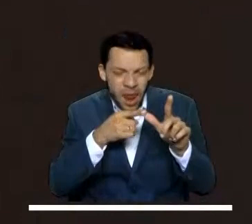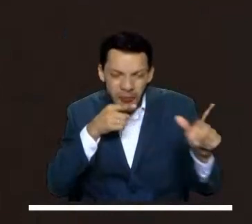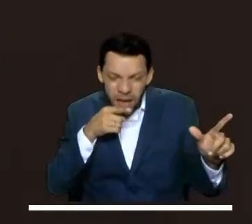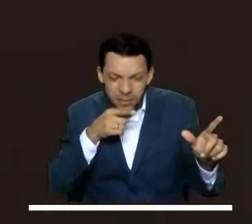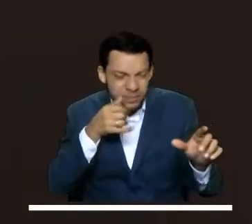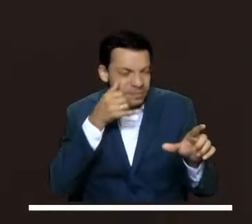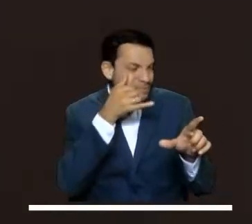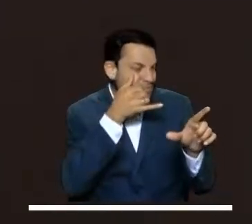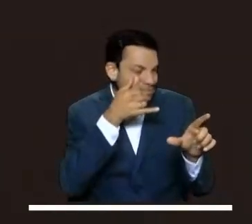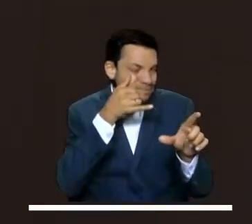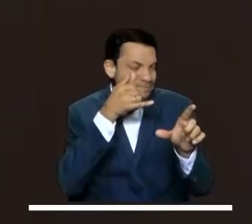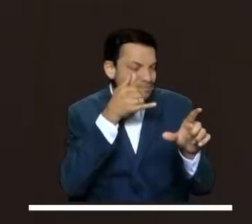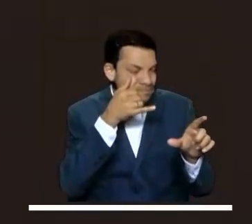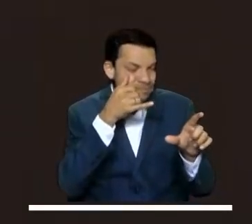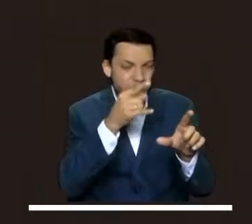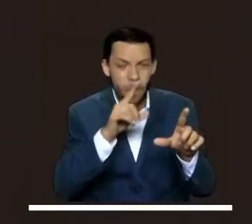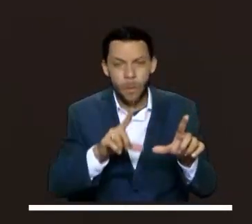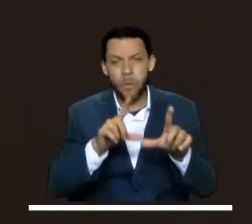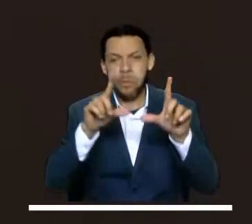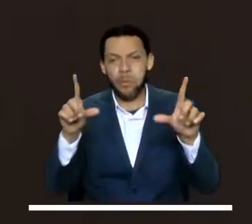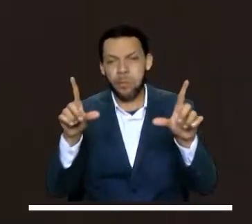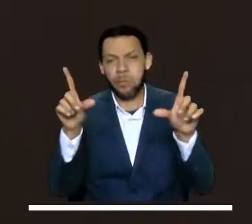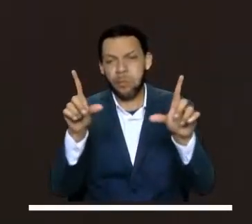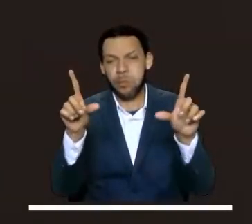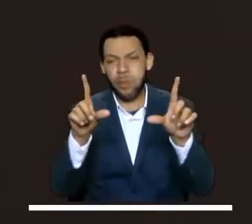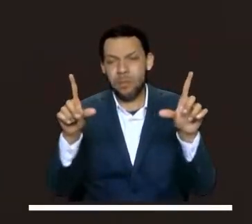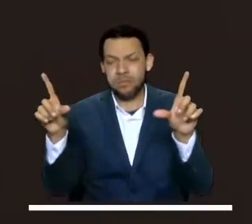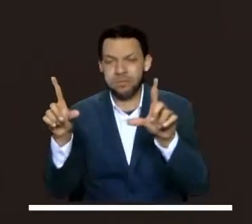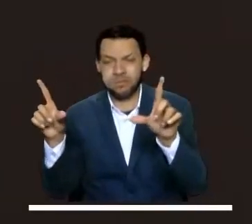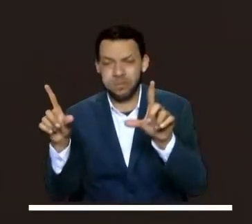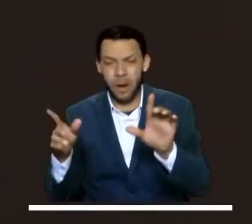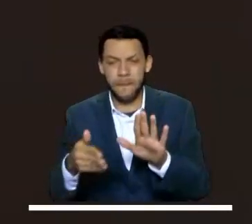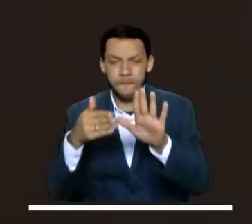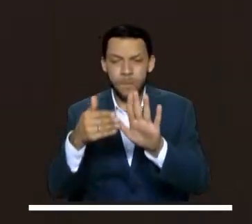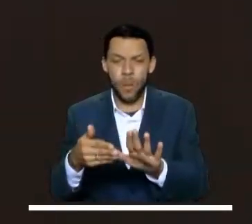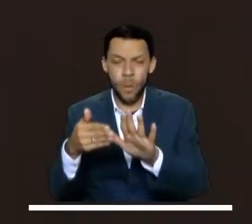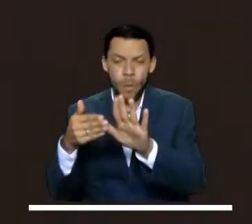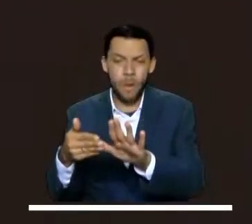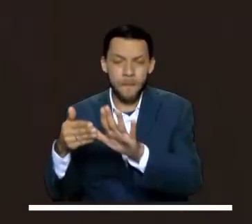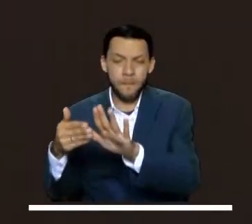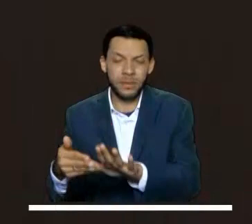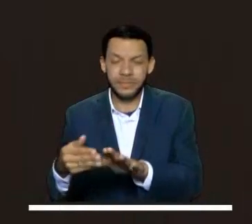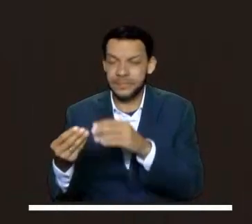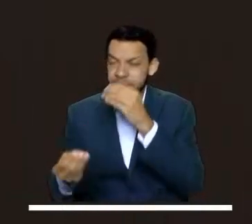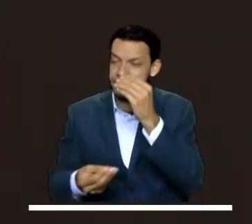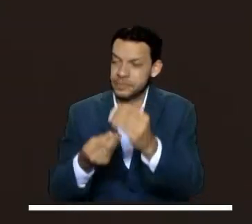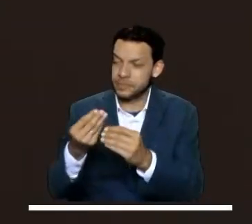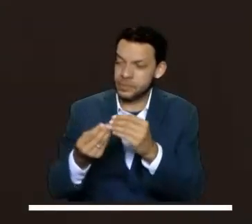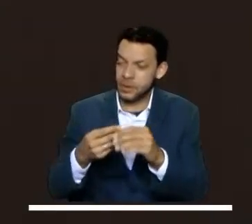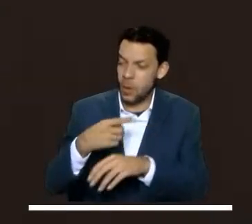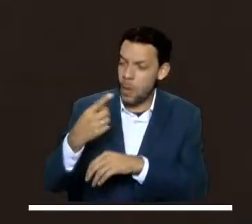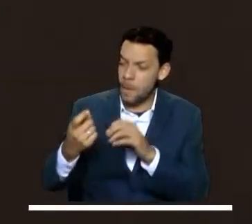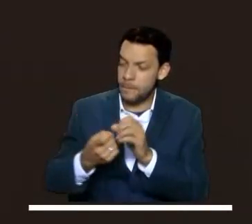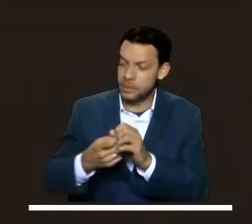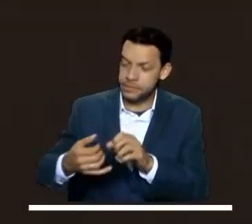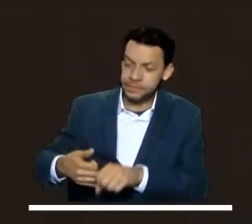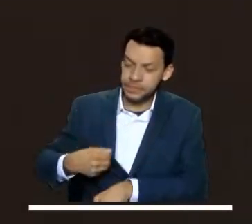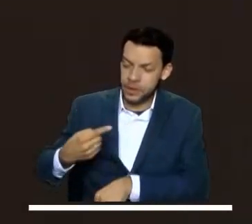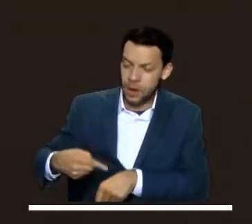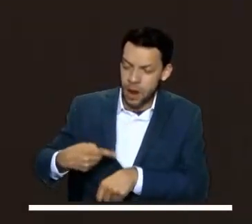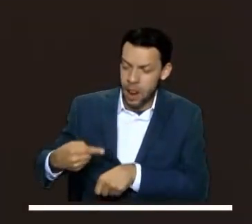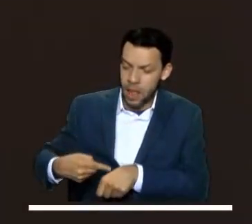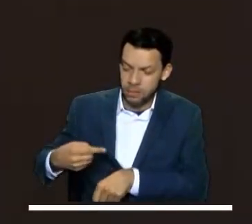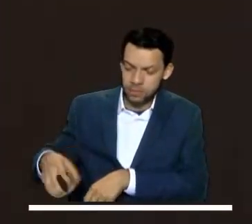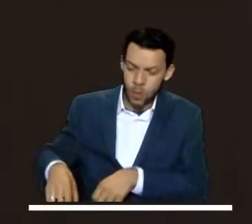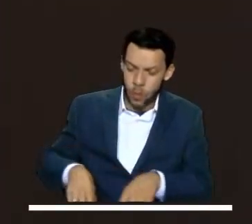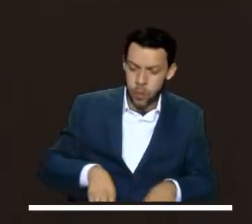detallar las imágenes. Un poquito más de fidazolam también para que el paciente tolere. Y al llegar a la parte distal ya